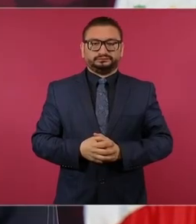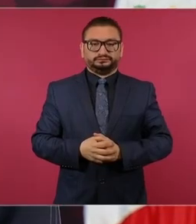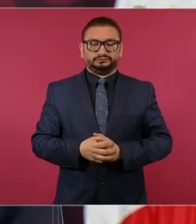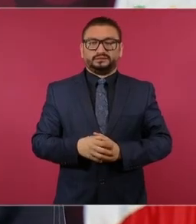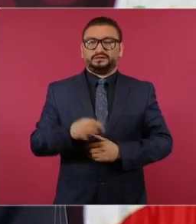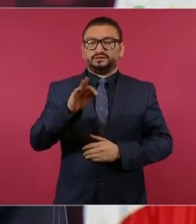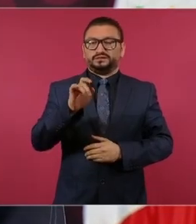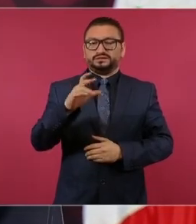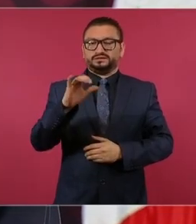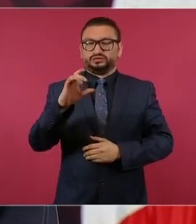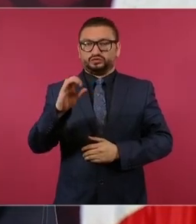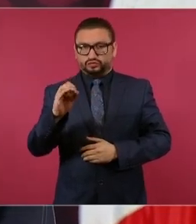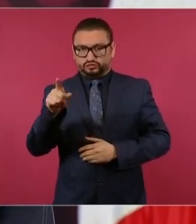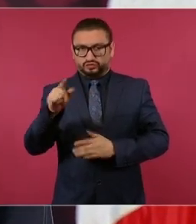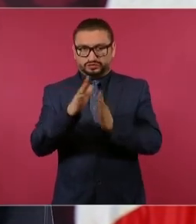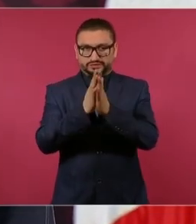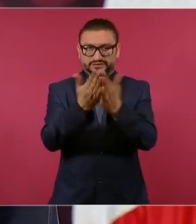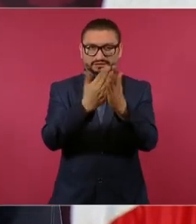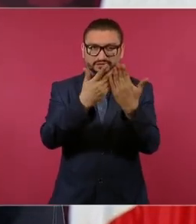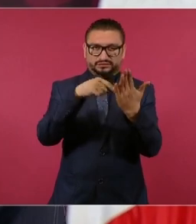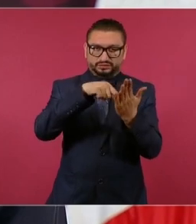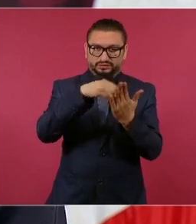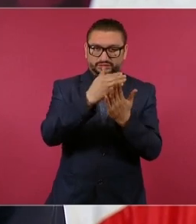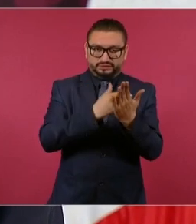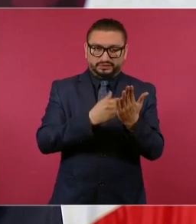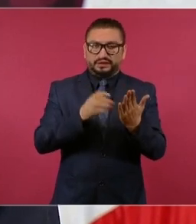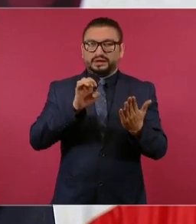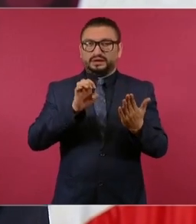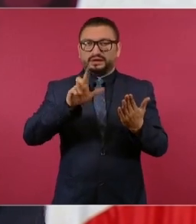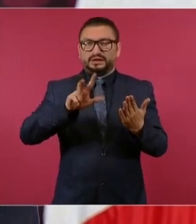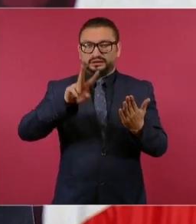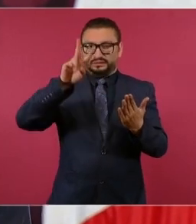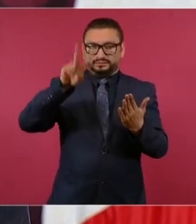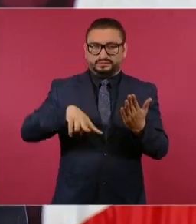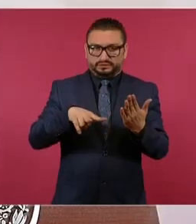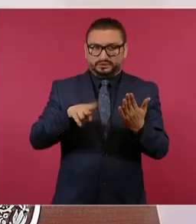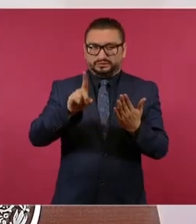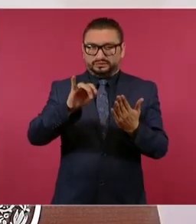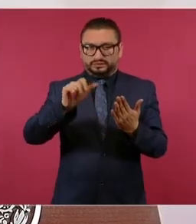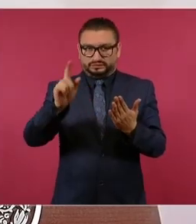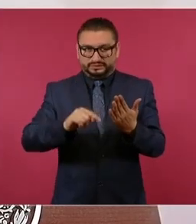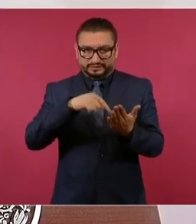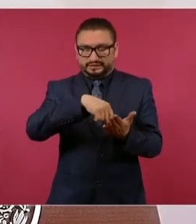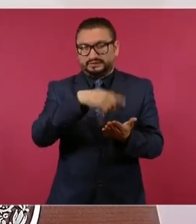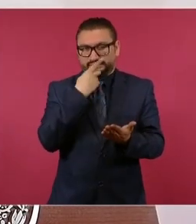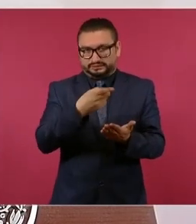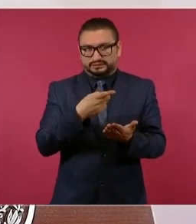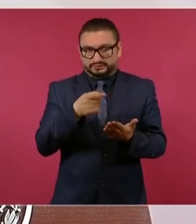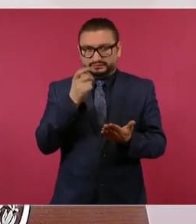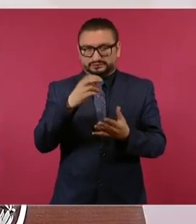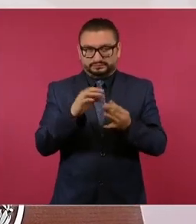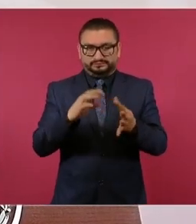Bulnes, en el libro El verdadero Díaz, habla de eso.